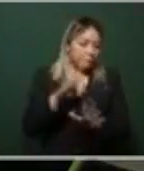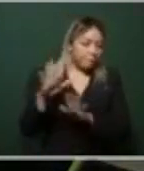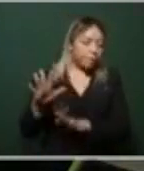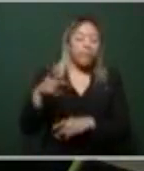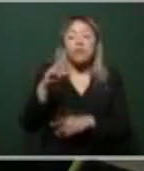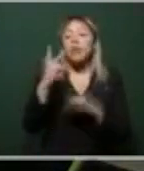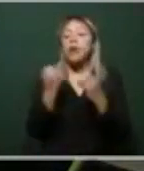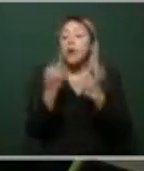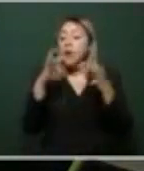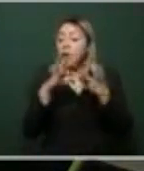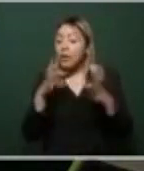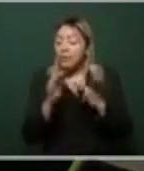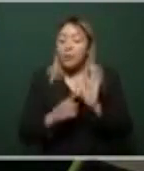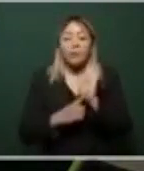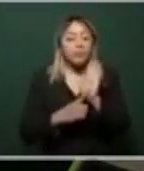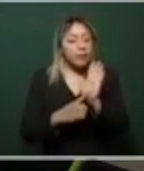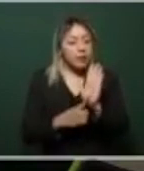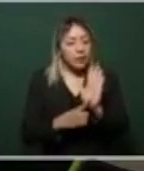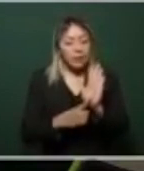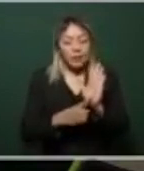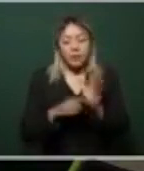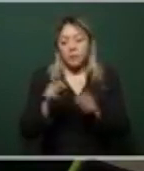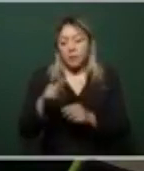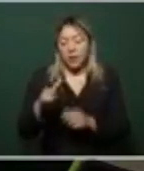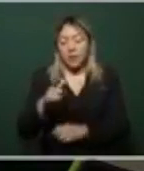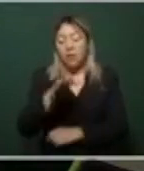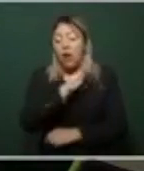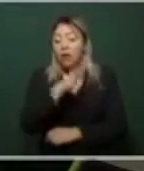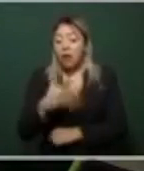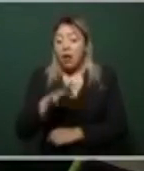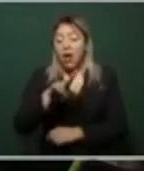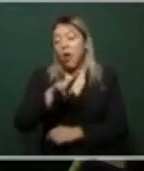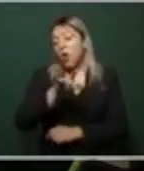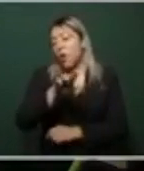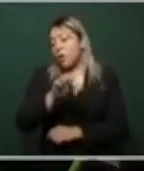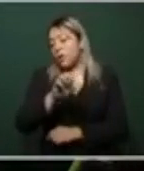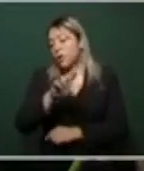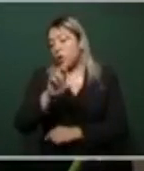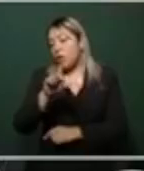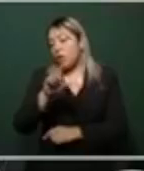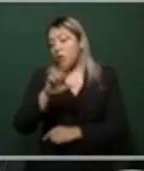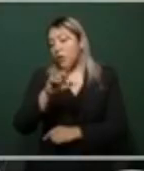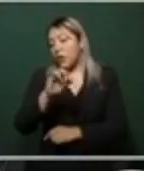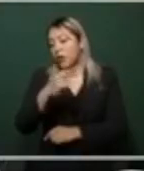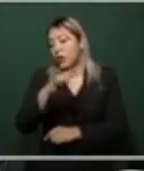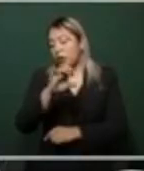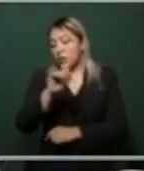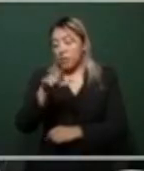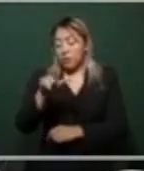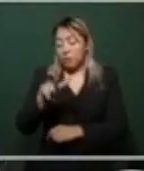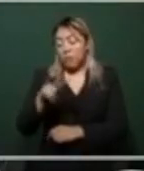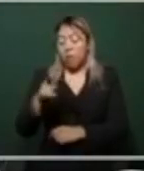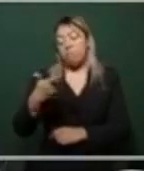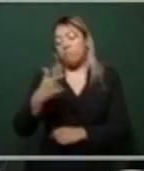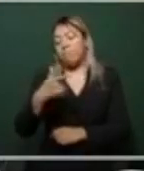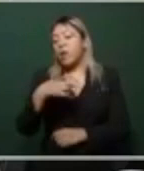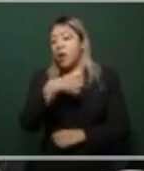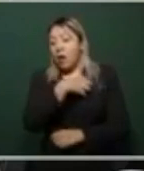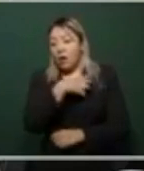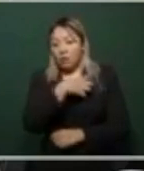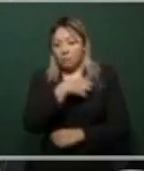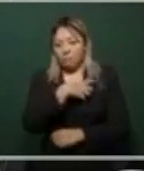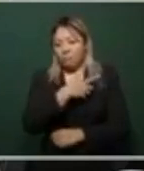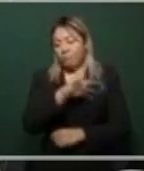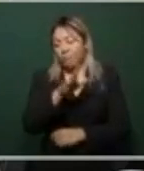comentar también y presentar al general Luis Rodríguez Bucio, que es el comandante de la Guardia Nacional, que ya está